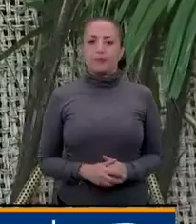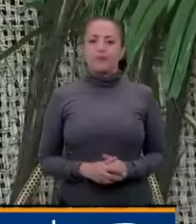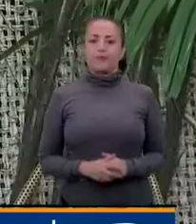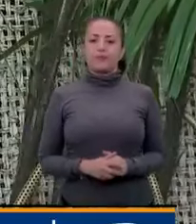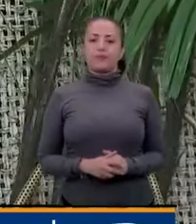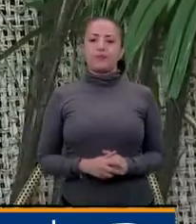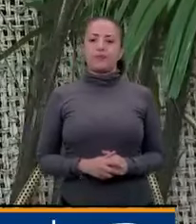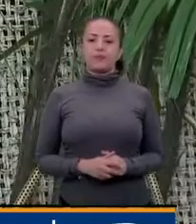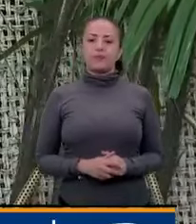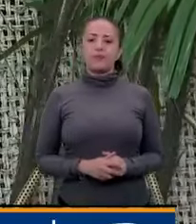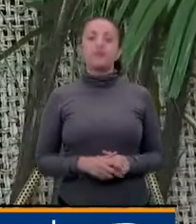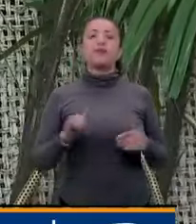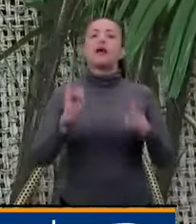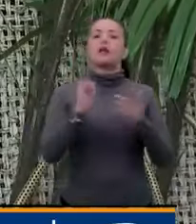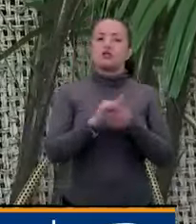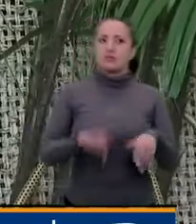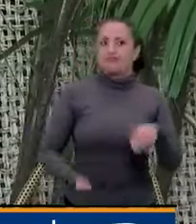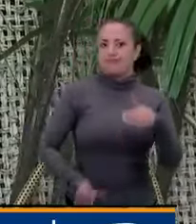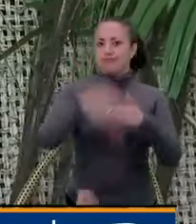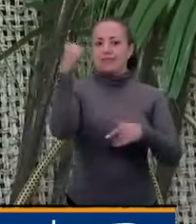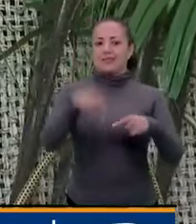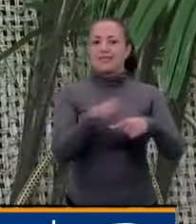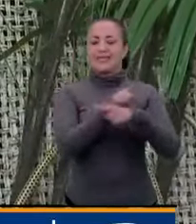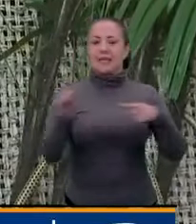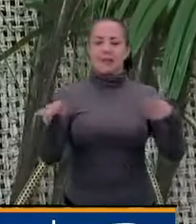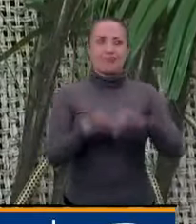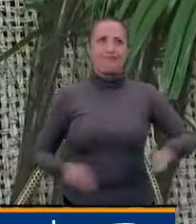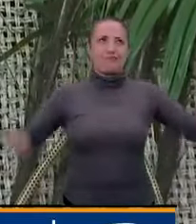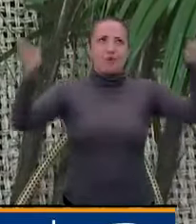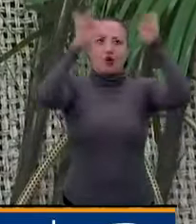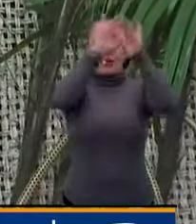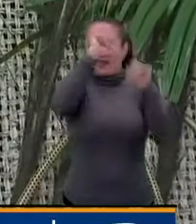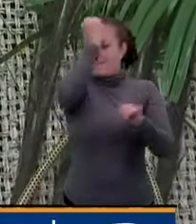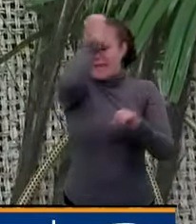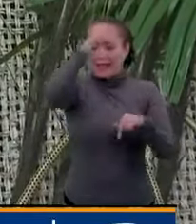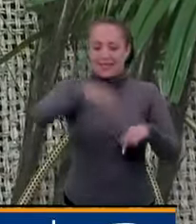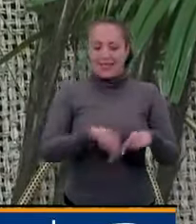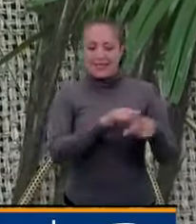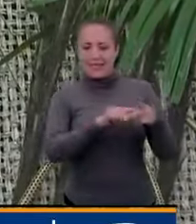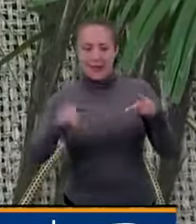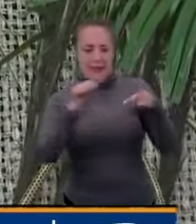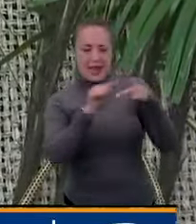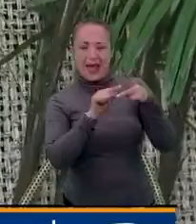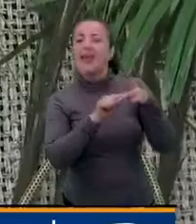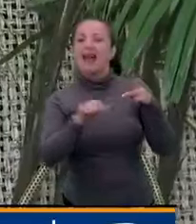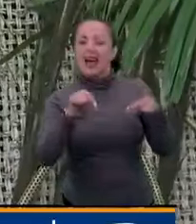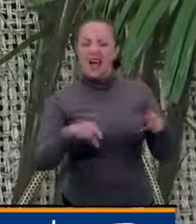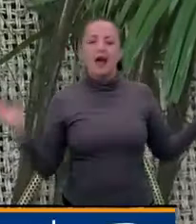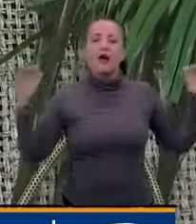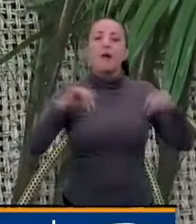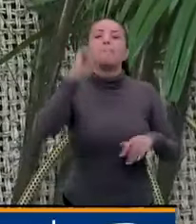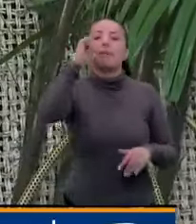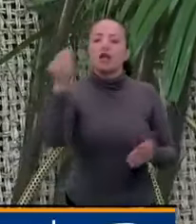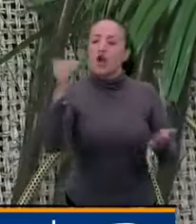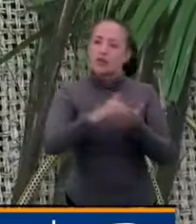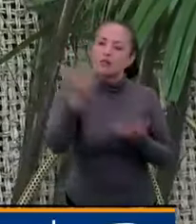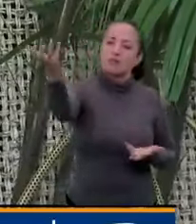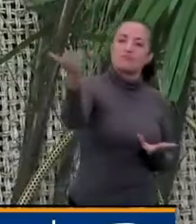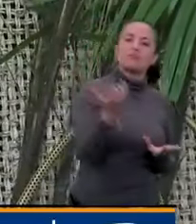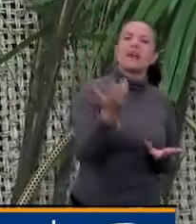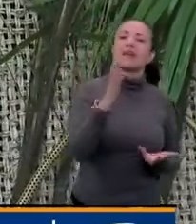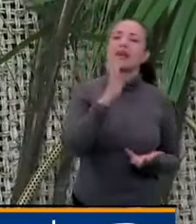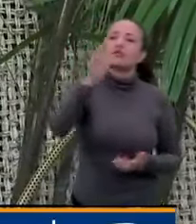Empieza entonces la semana clave y crucial de la COP16, porque a partir de mañana se integran a las mesas de negociación los jefes